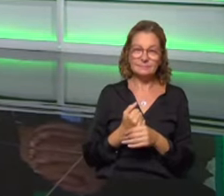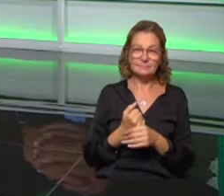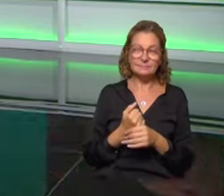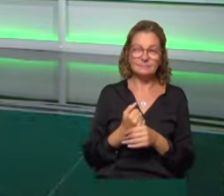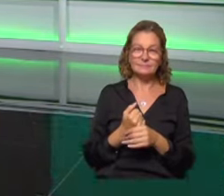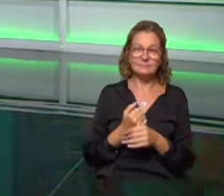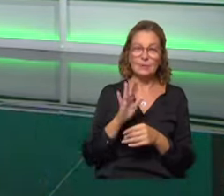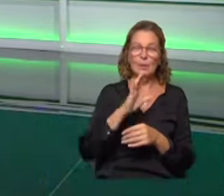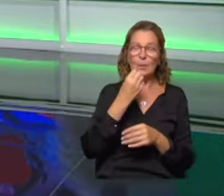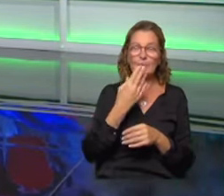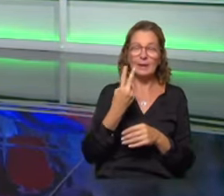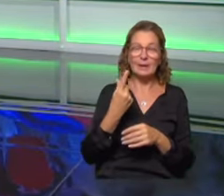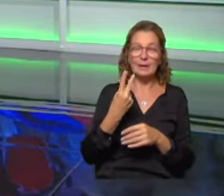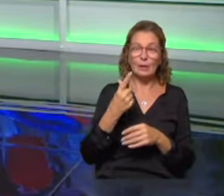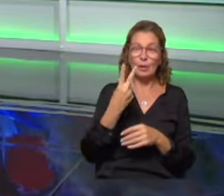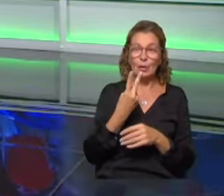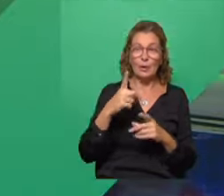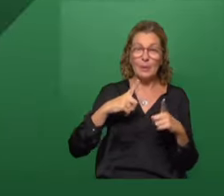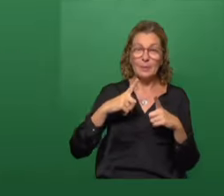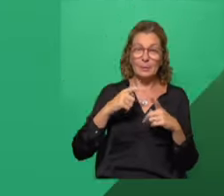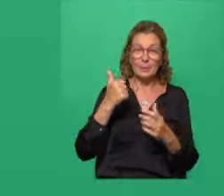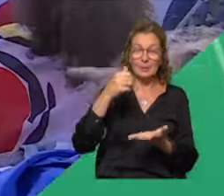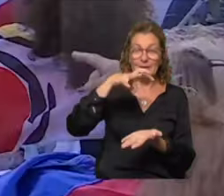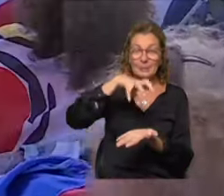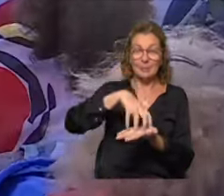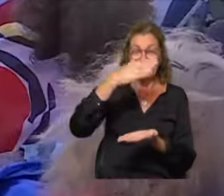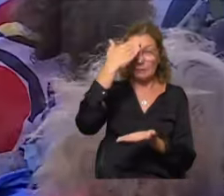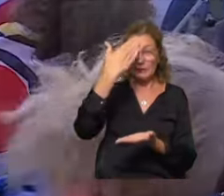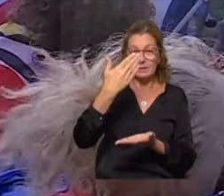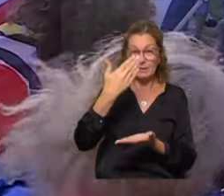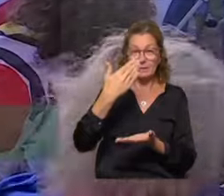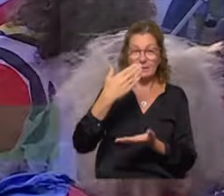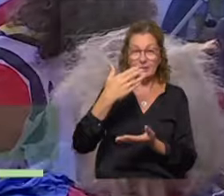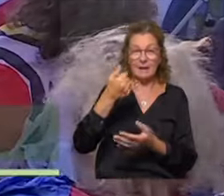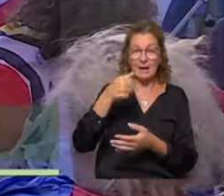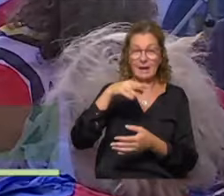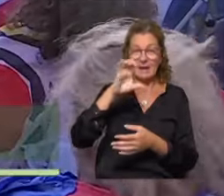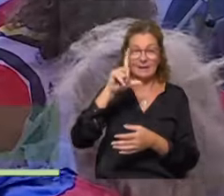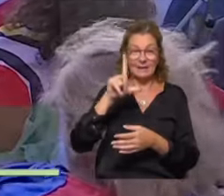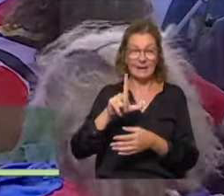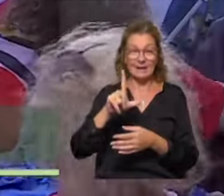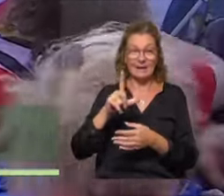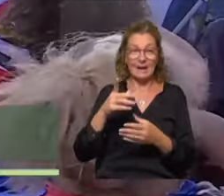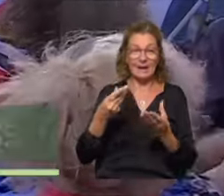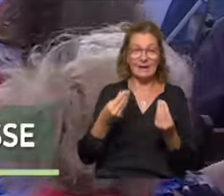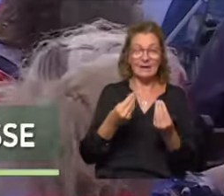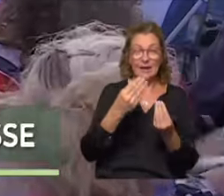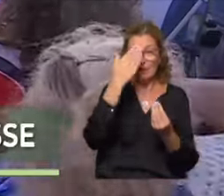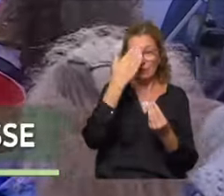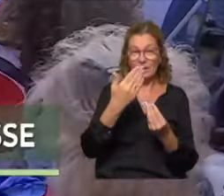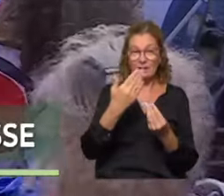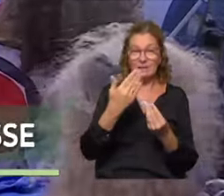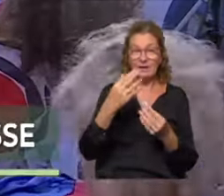¿Cómo estás, Martín? Natalia, espero que estén muy bien. Aquí nos encontramos frente a la Antel Arena, en el barrio Villa Española. Carolina Cose